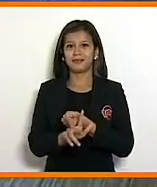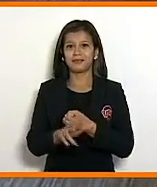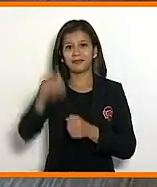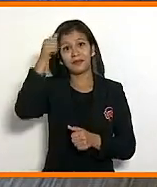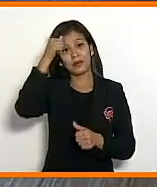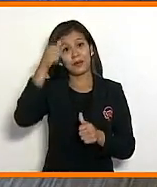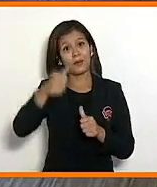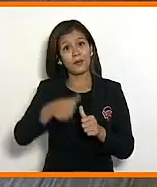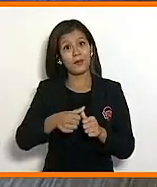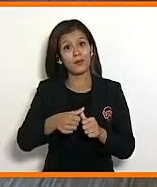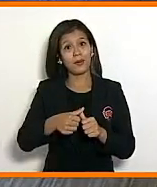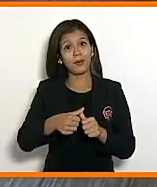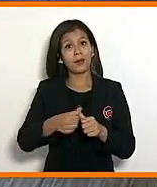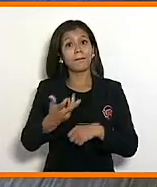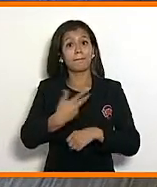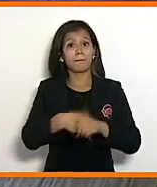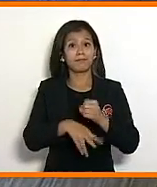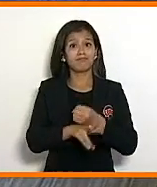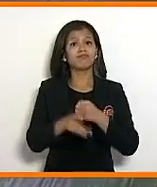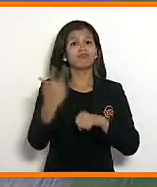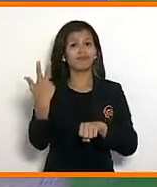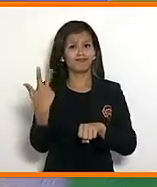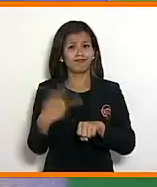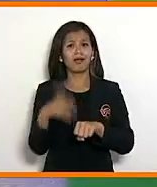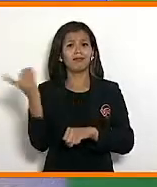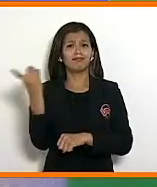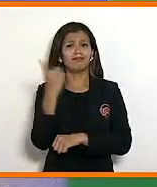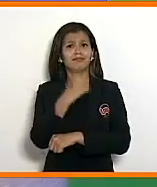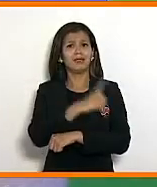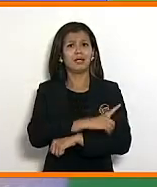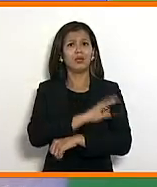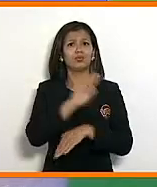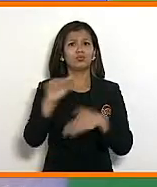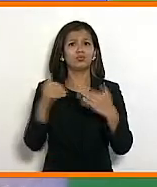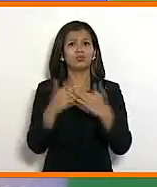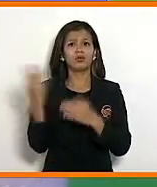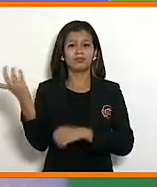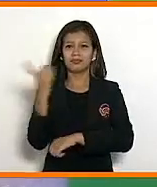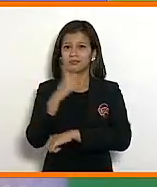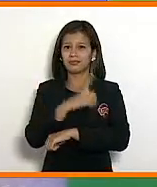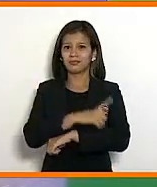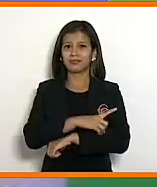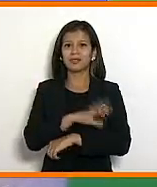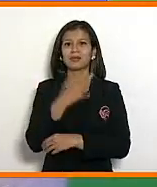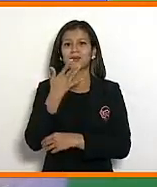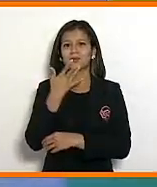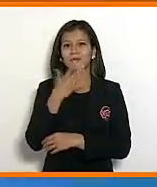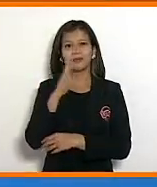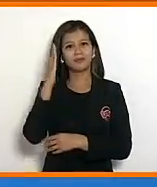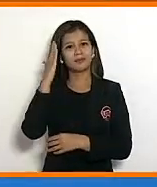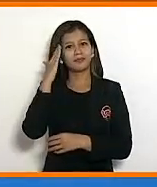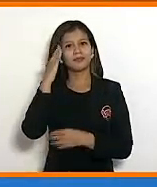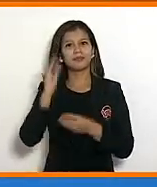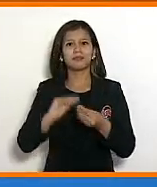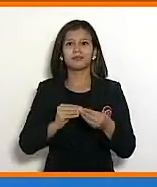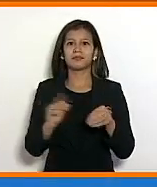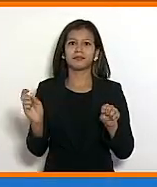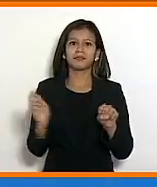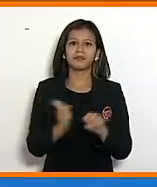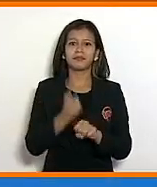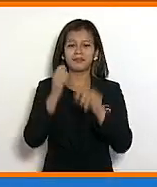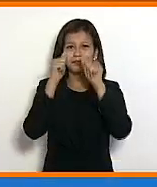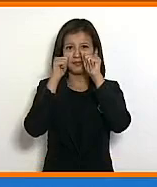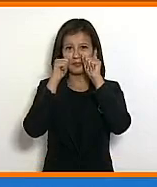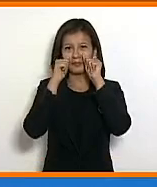Recuerda que Pega 3 se juega 3 veces al día, los 7 días de la semana. Mucha suerte, primer número ganador y estés atentos.